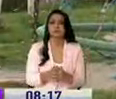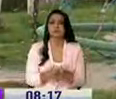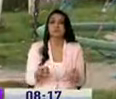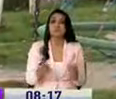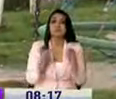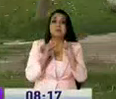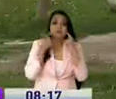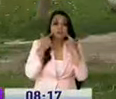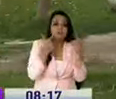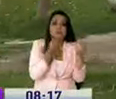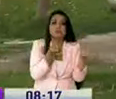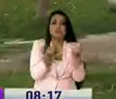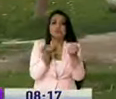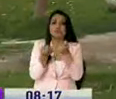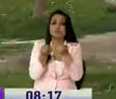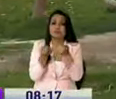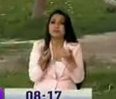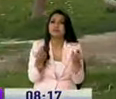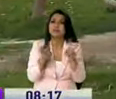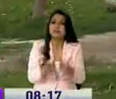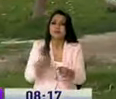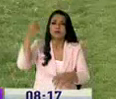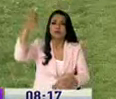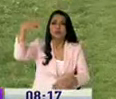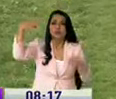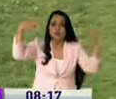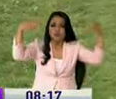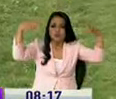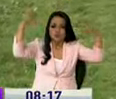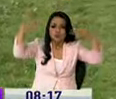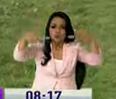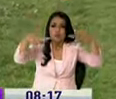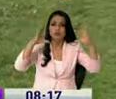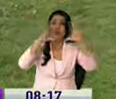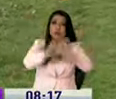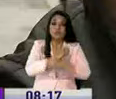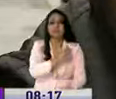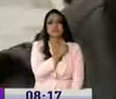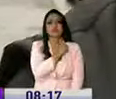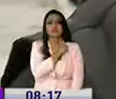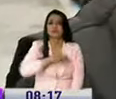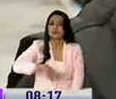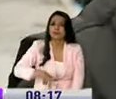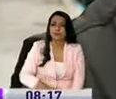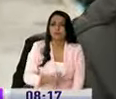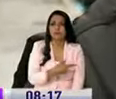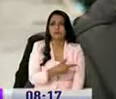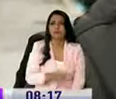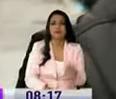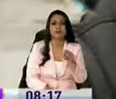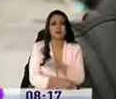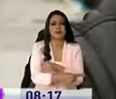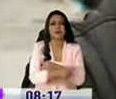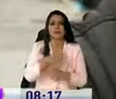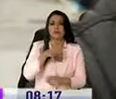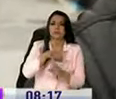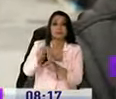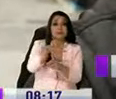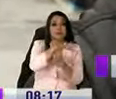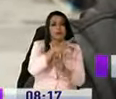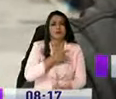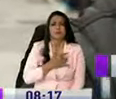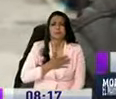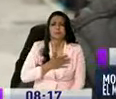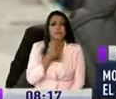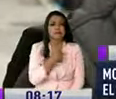los patrullajes y se coloque mayor número de luces para evitar los asaltos en las noches. Está dañado. Sí, me da pena. Rogaría